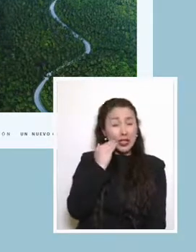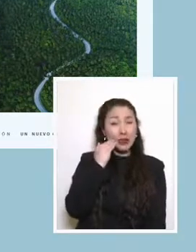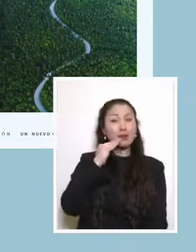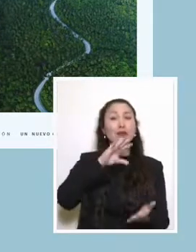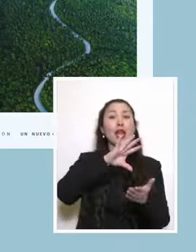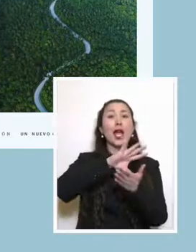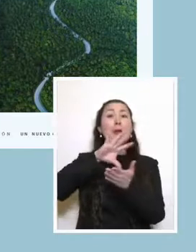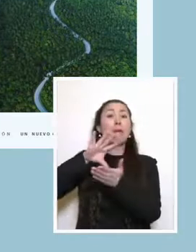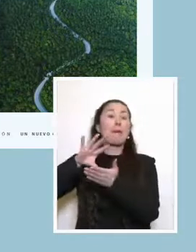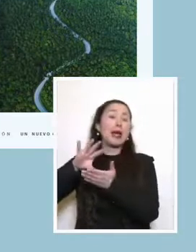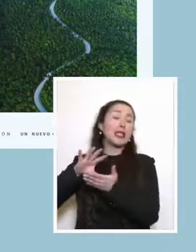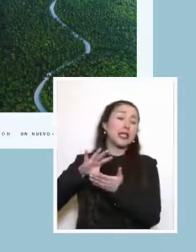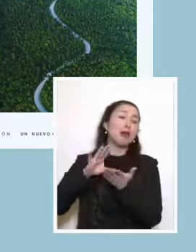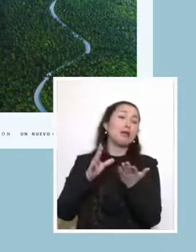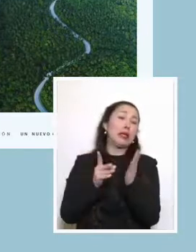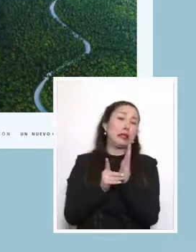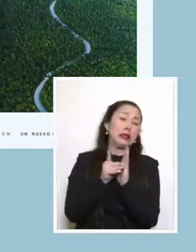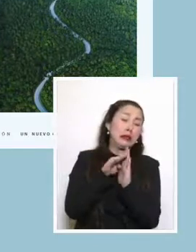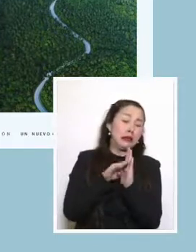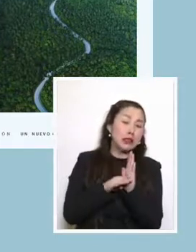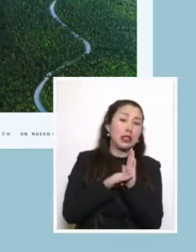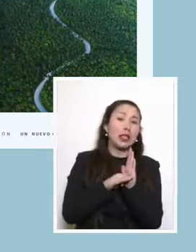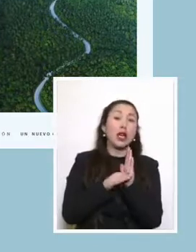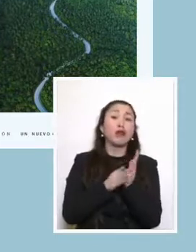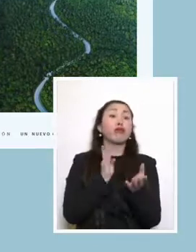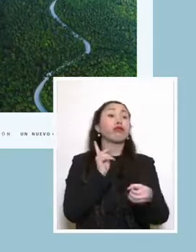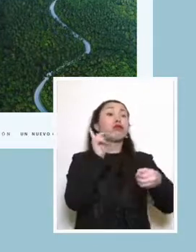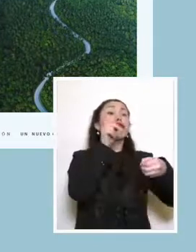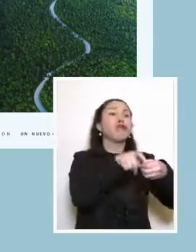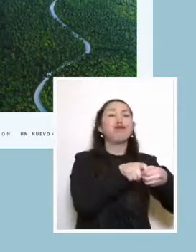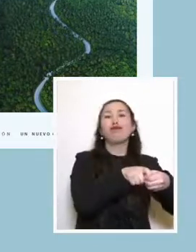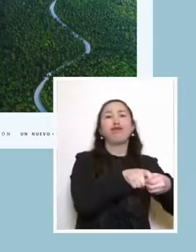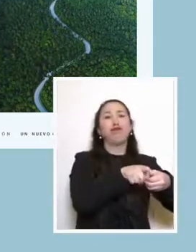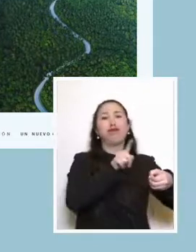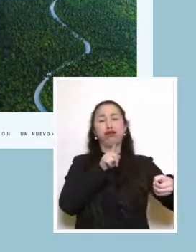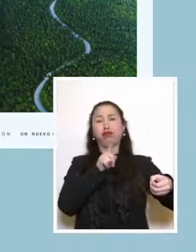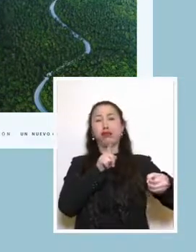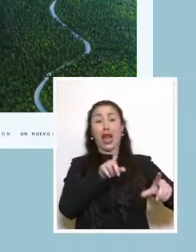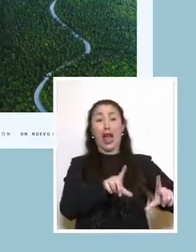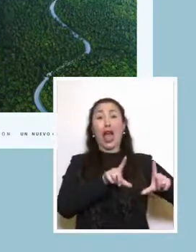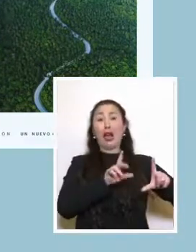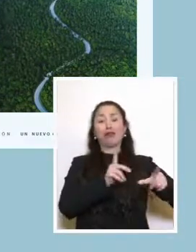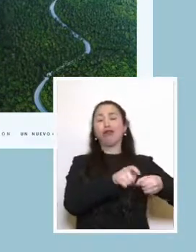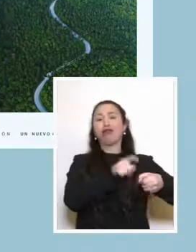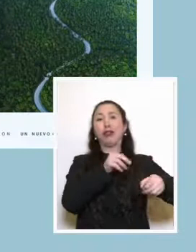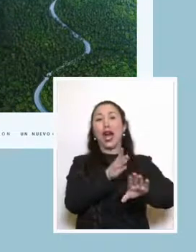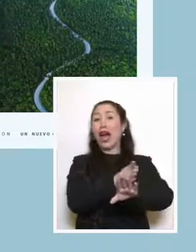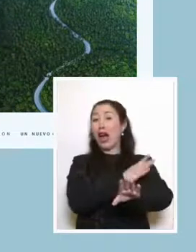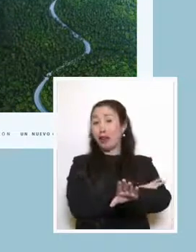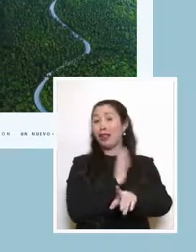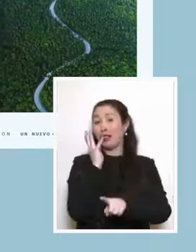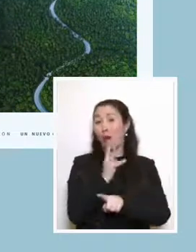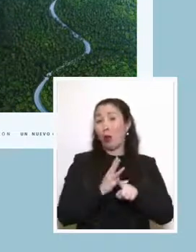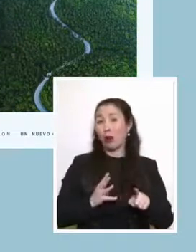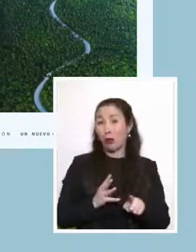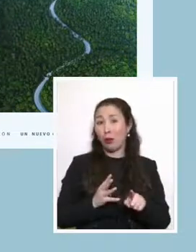de bajo ingreso abandonan la escuela antes de completar su educación secundaria. Y